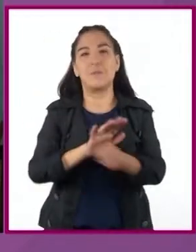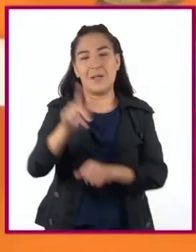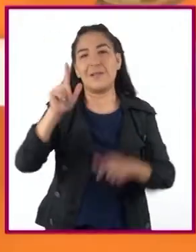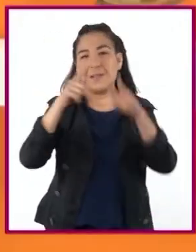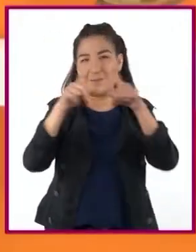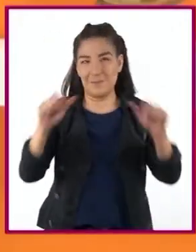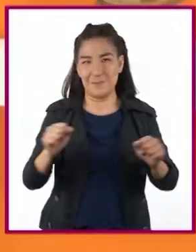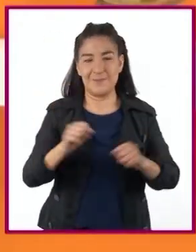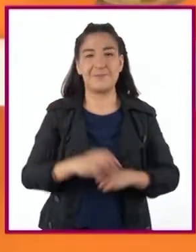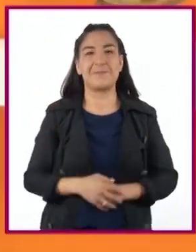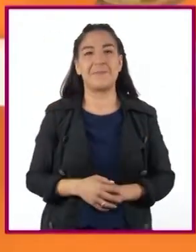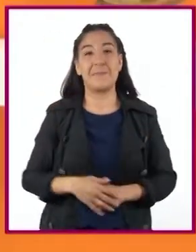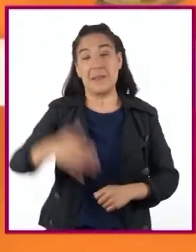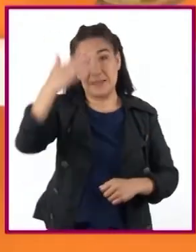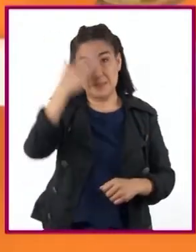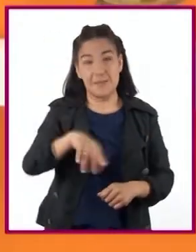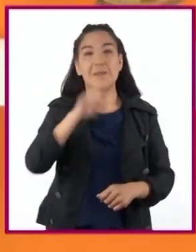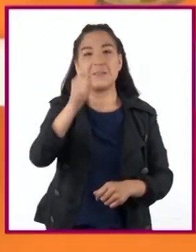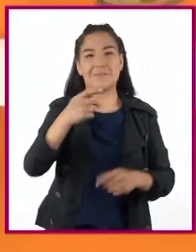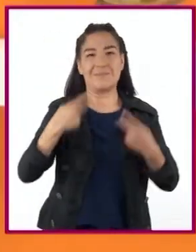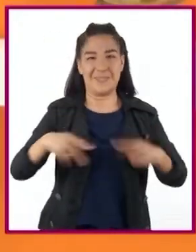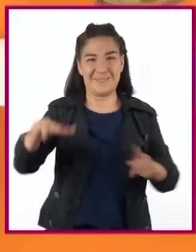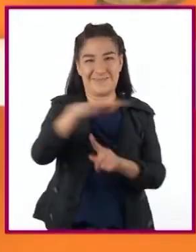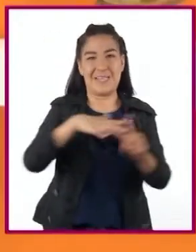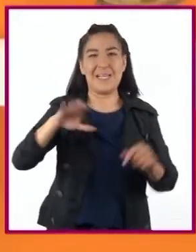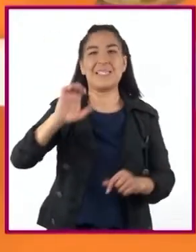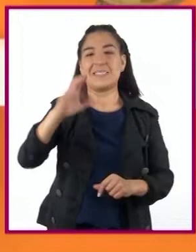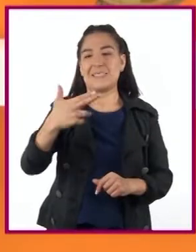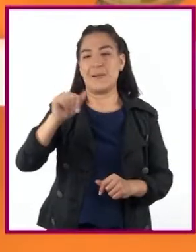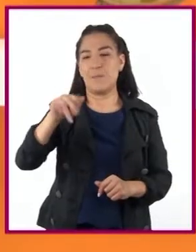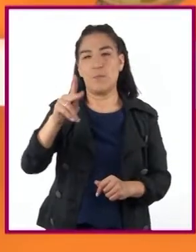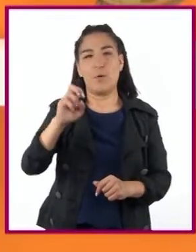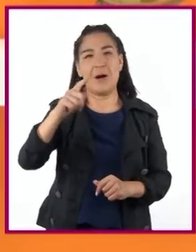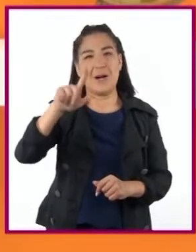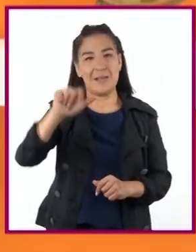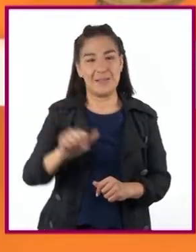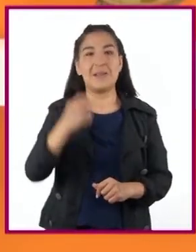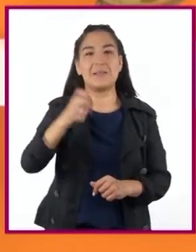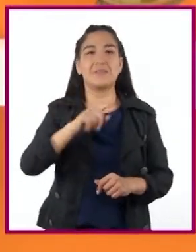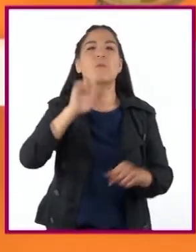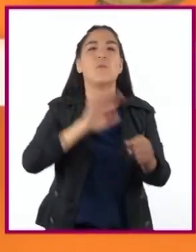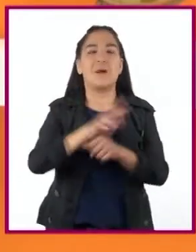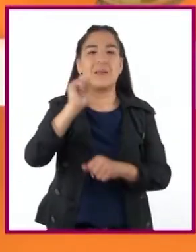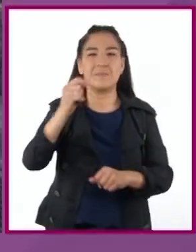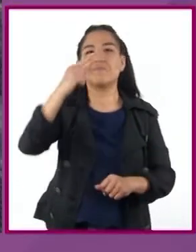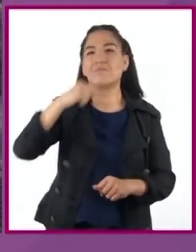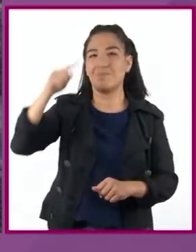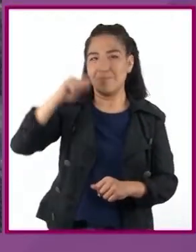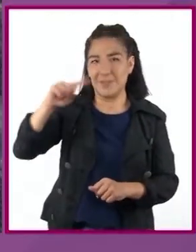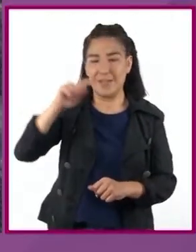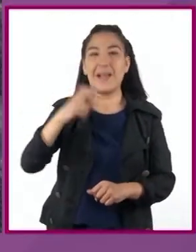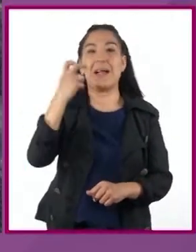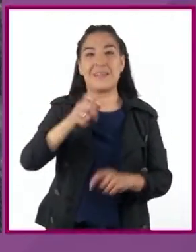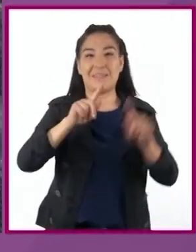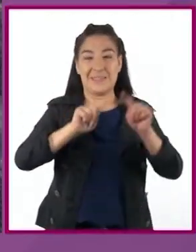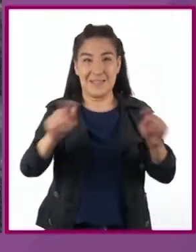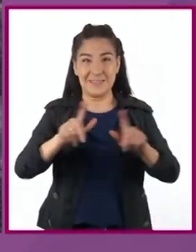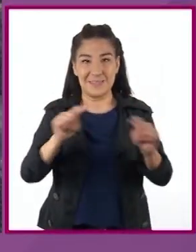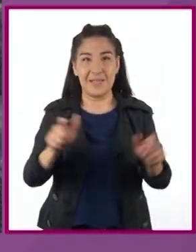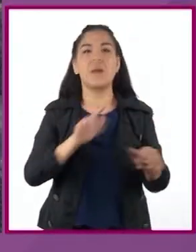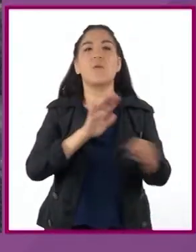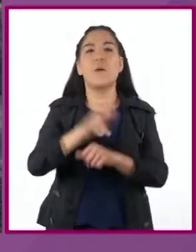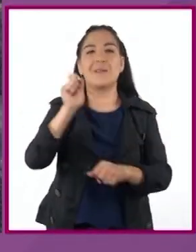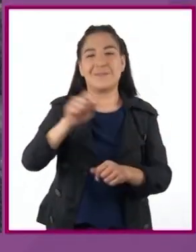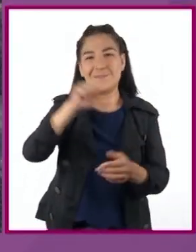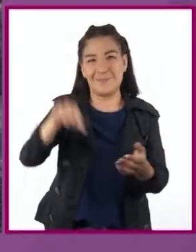lingüística. Sabemos que los habitantes de Zempoala hablaban totonaco y náhuatl por igual. En Tlaxcala y Tenochtitlan